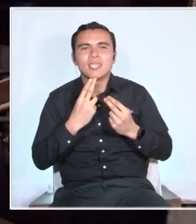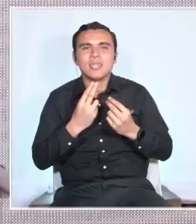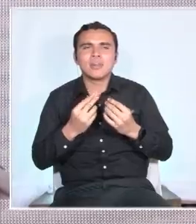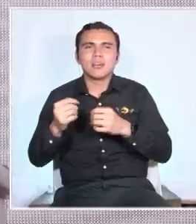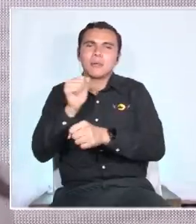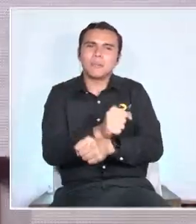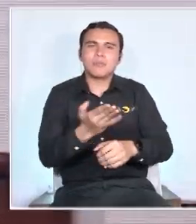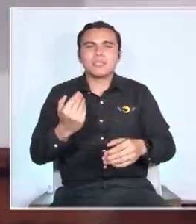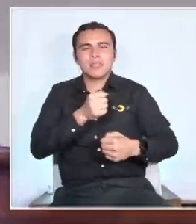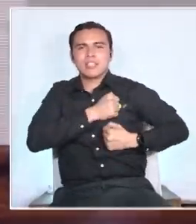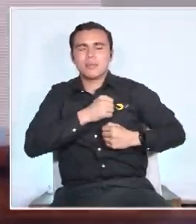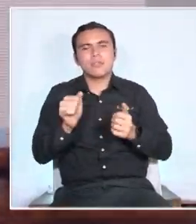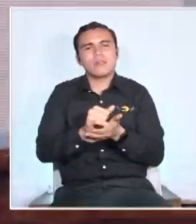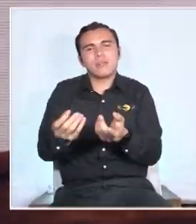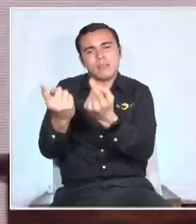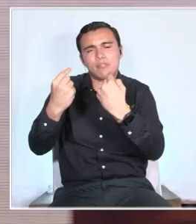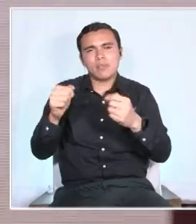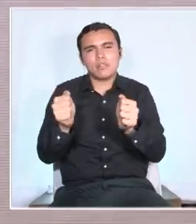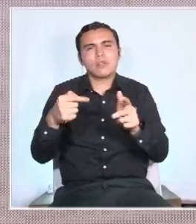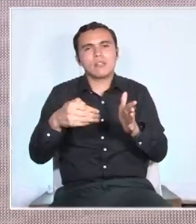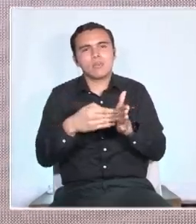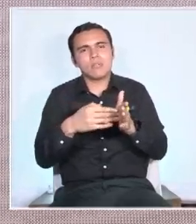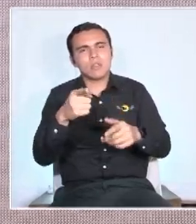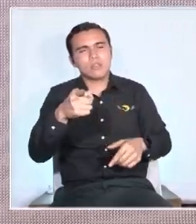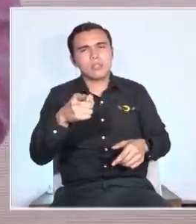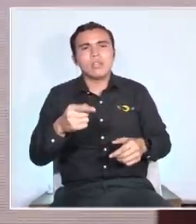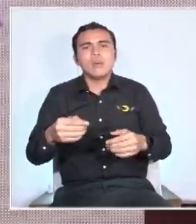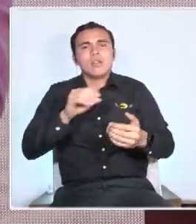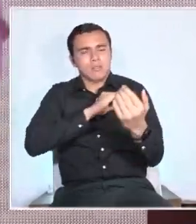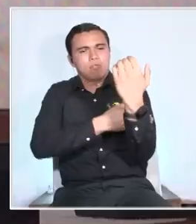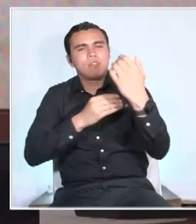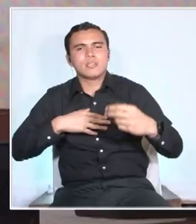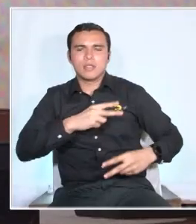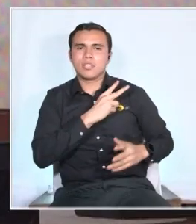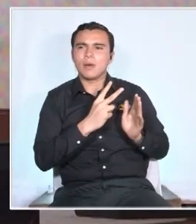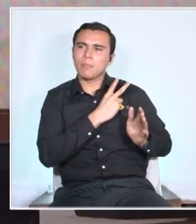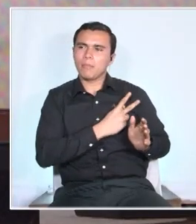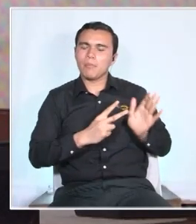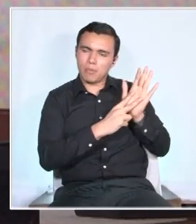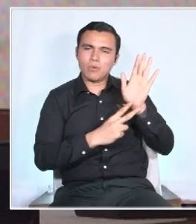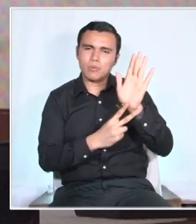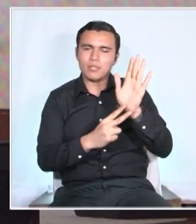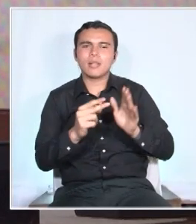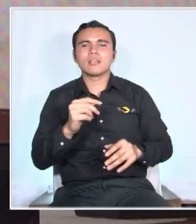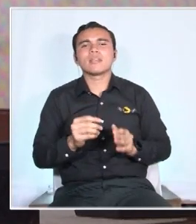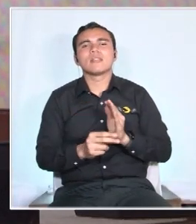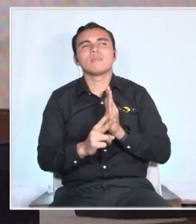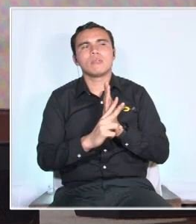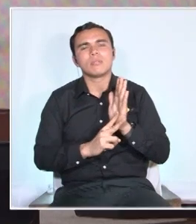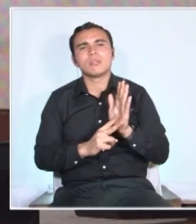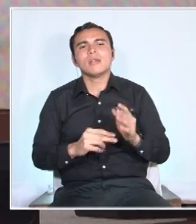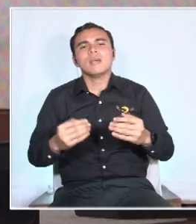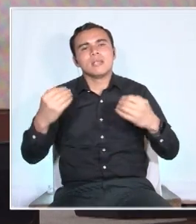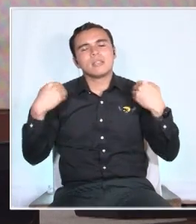enemigo que viene contra ti? Pero cuando tú tienes fuerza de voluntad y dices: yo me paro firme, aleluya, porque voy a conquistar,